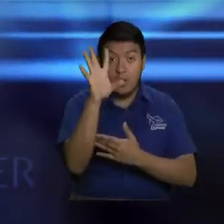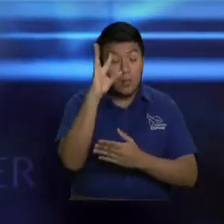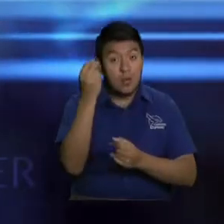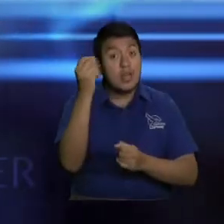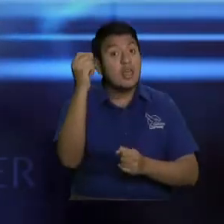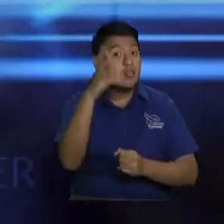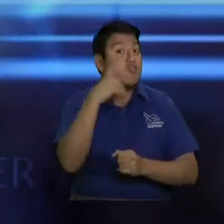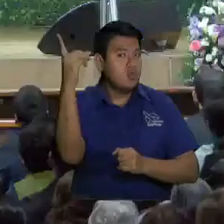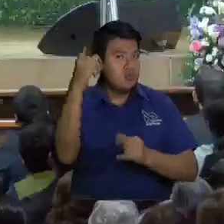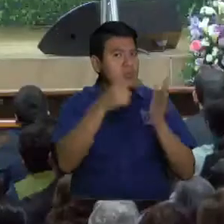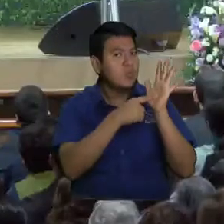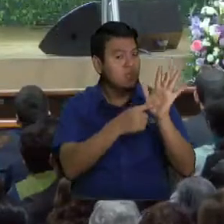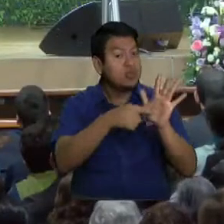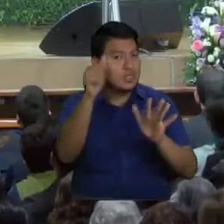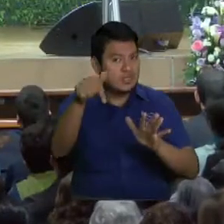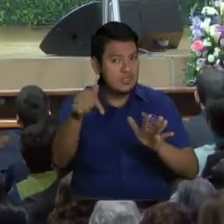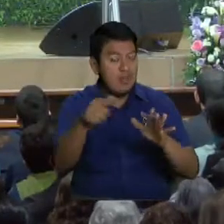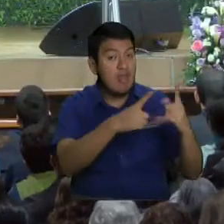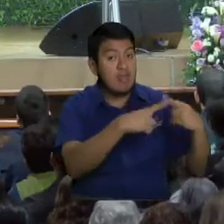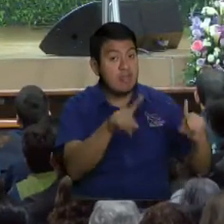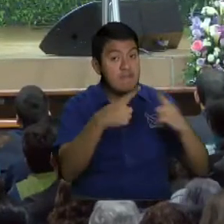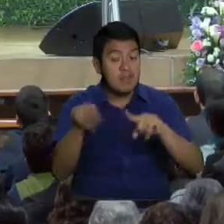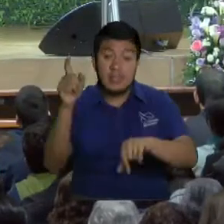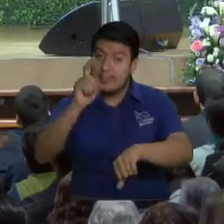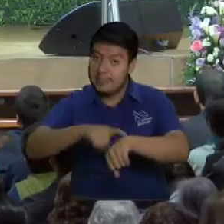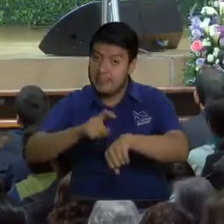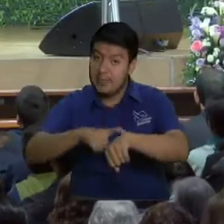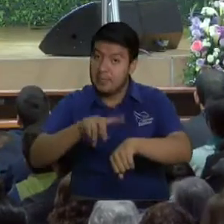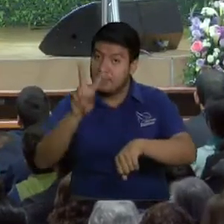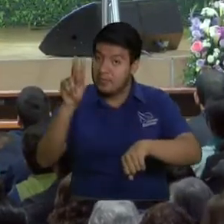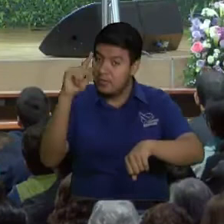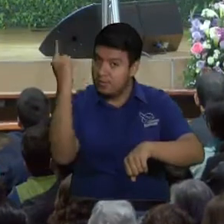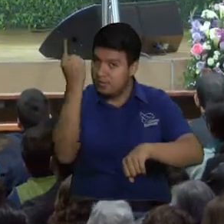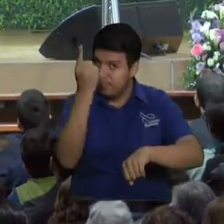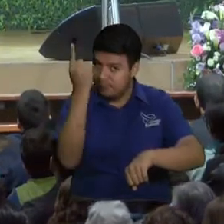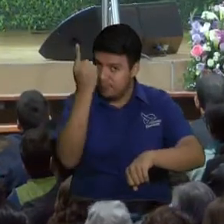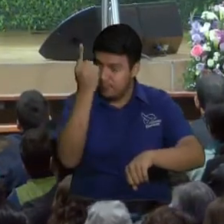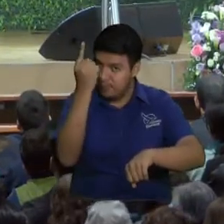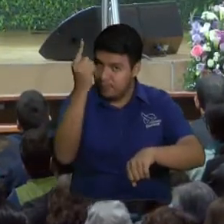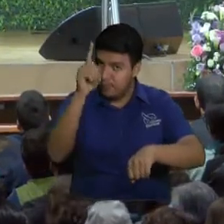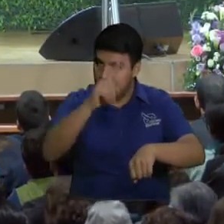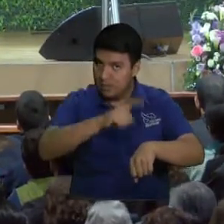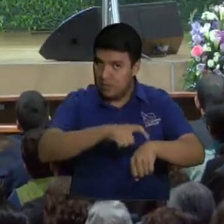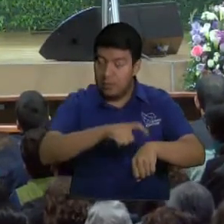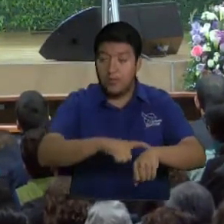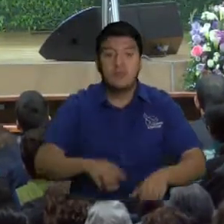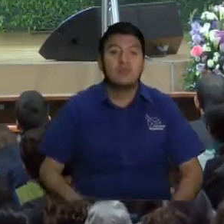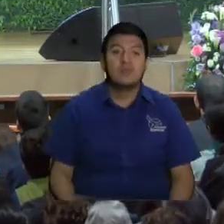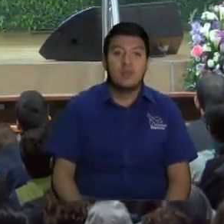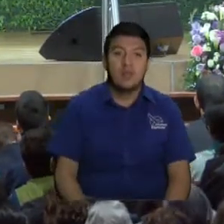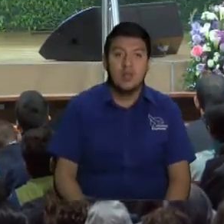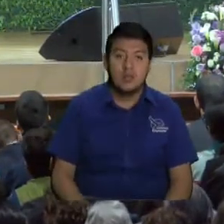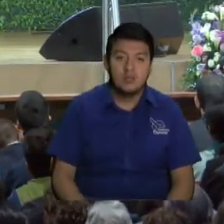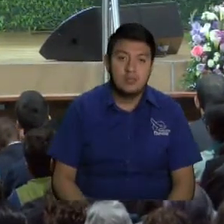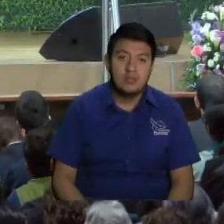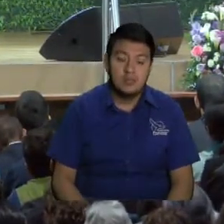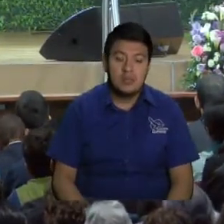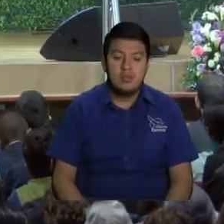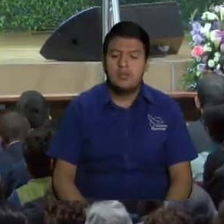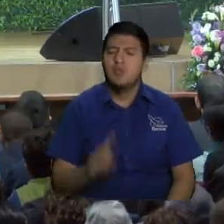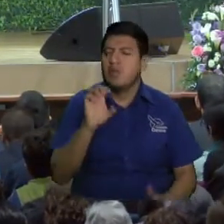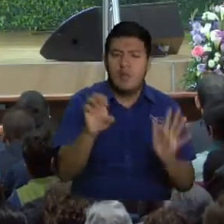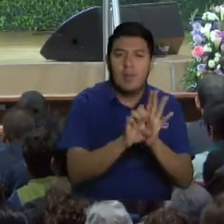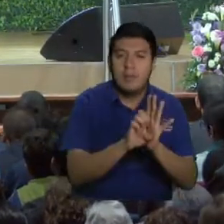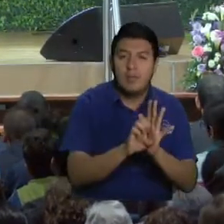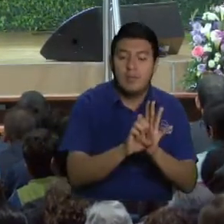manifiesta en diferentes tiempos y en un solo tiempo. Porque hay tiempos en donde se está manifestando solo el Padre, pero